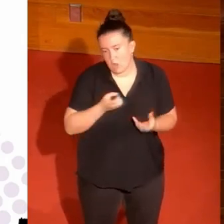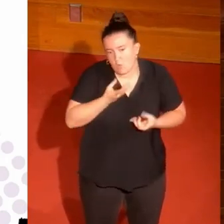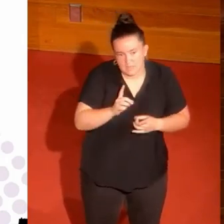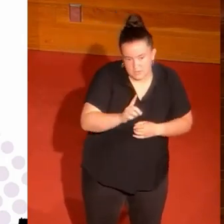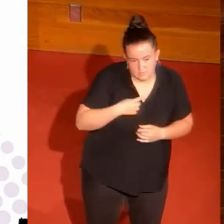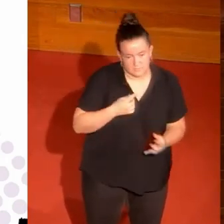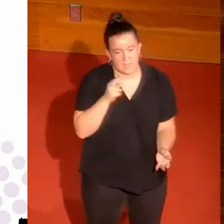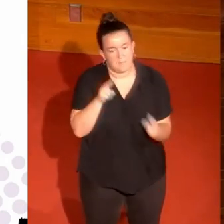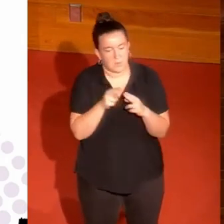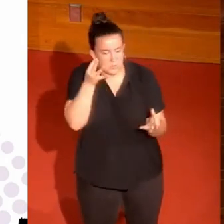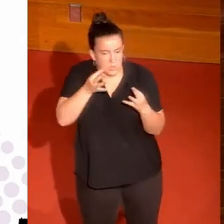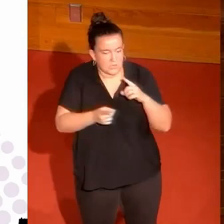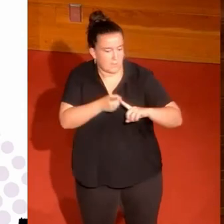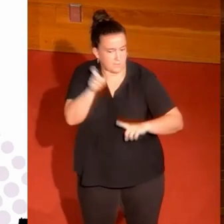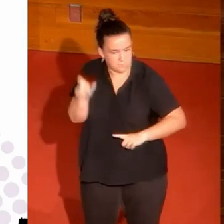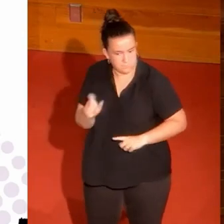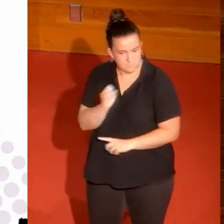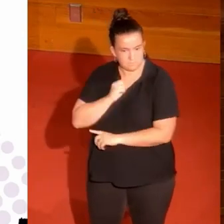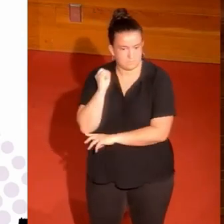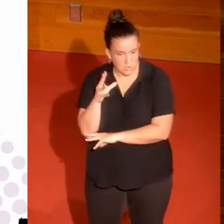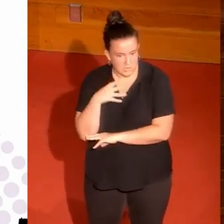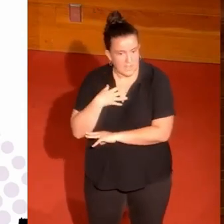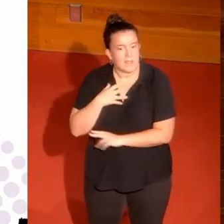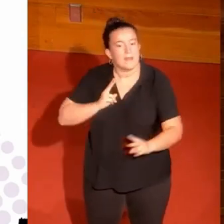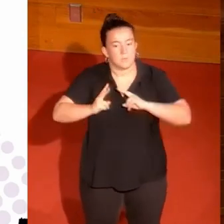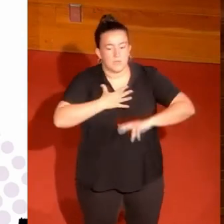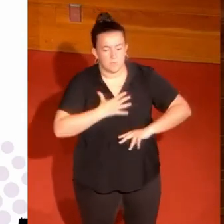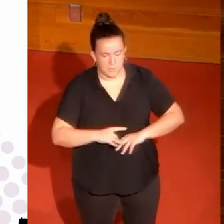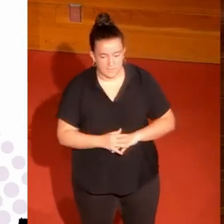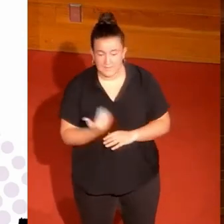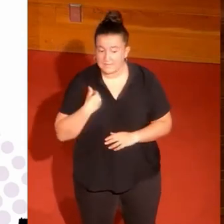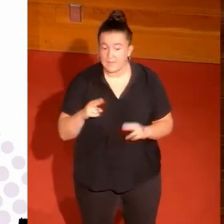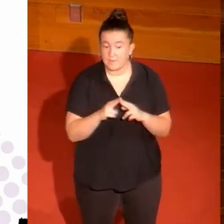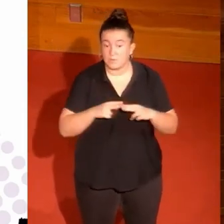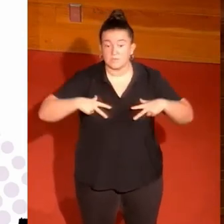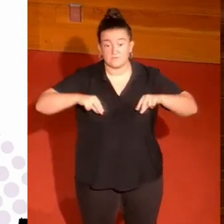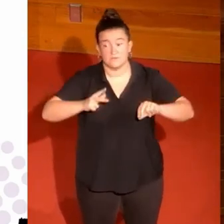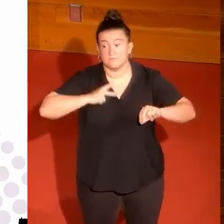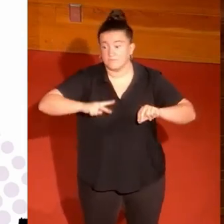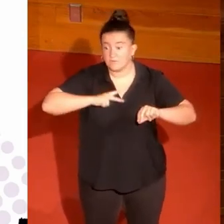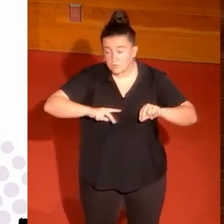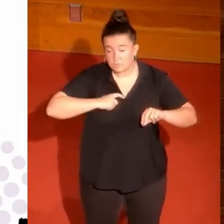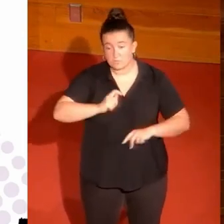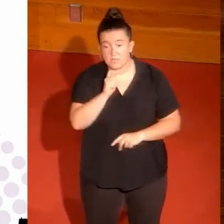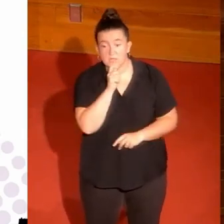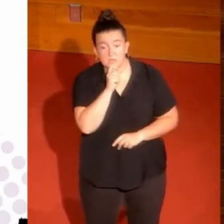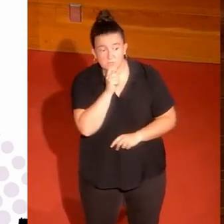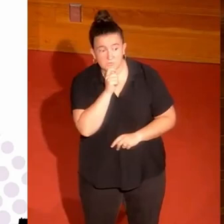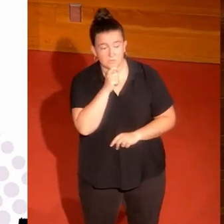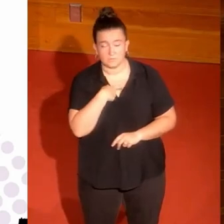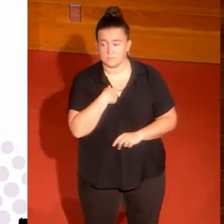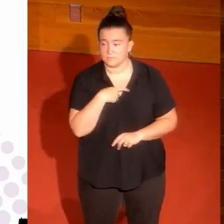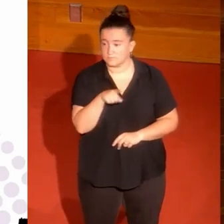pueda contestar a dicha pregunta eh Y una vez que termine la pregunta por favor devuelvan el micrófono a una de las